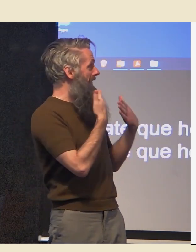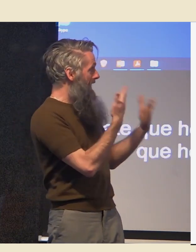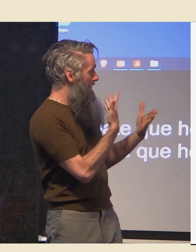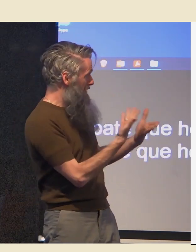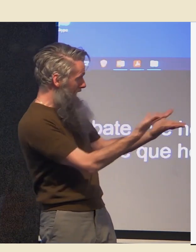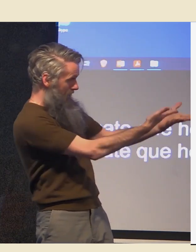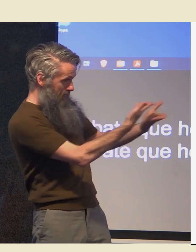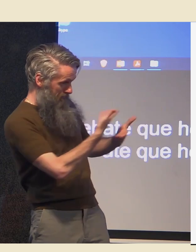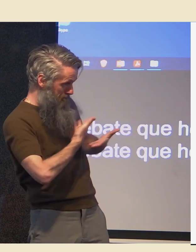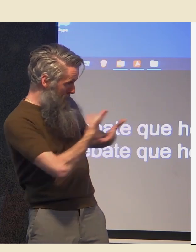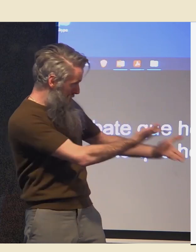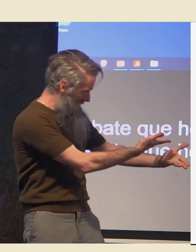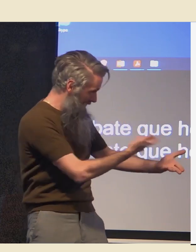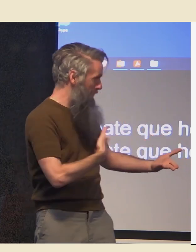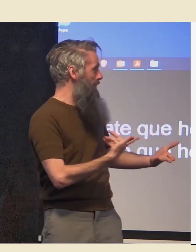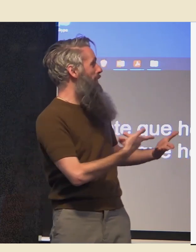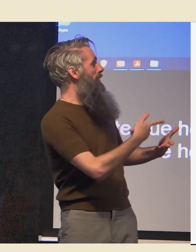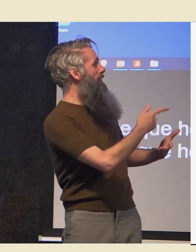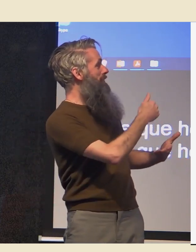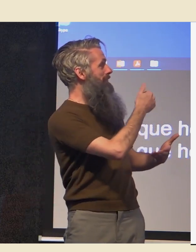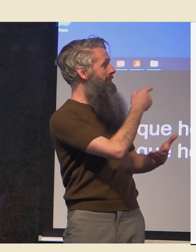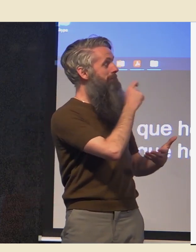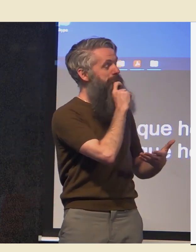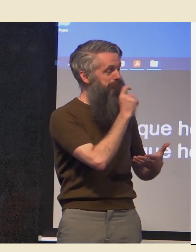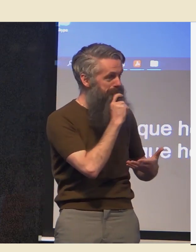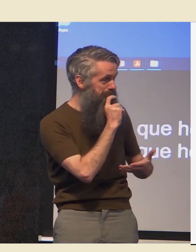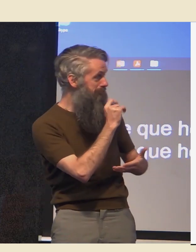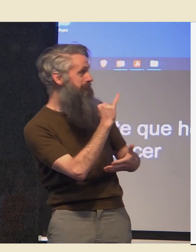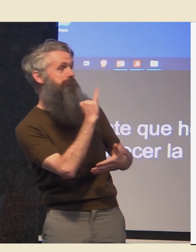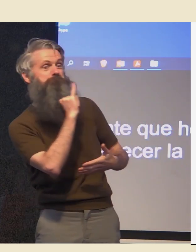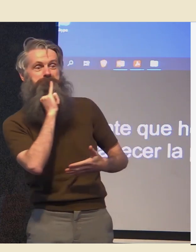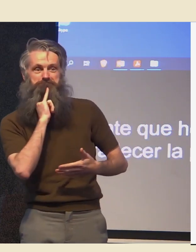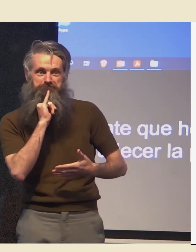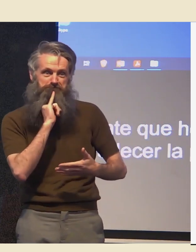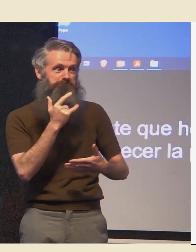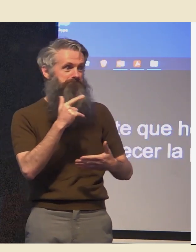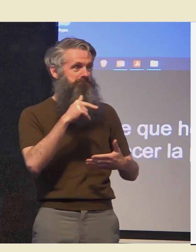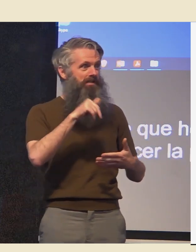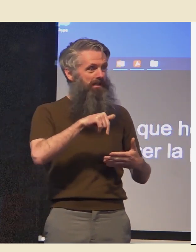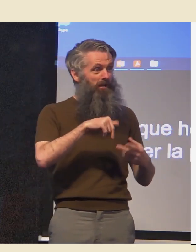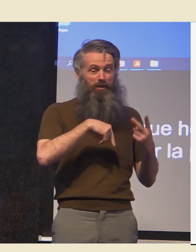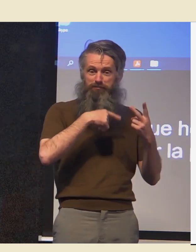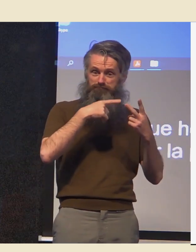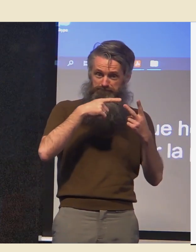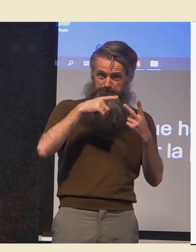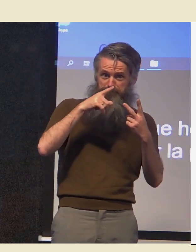Y agradecer la posibilidad de estar aquí, de vuestra invitación.